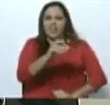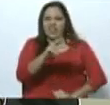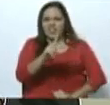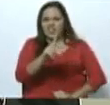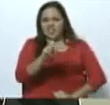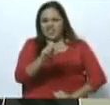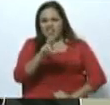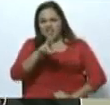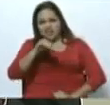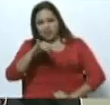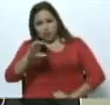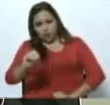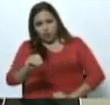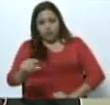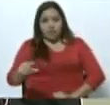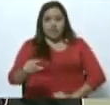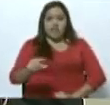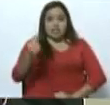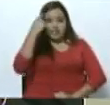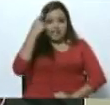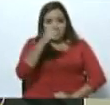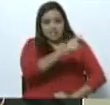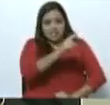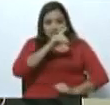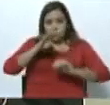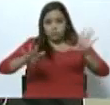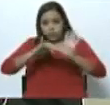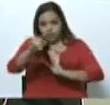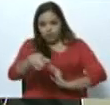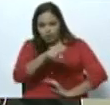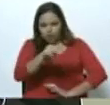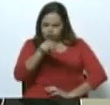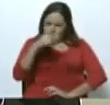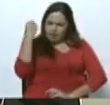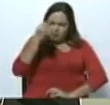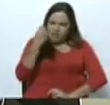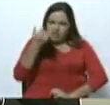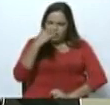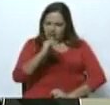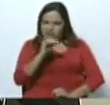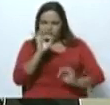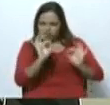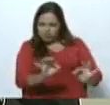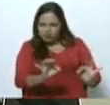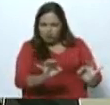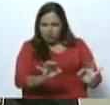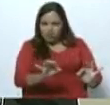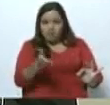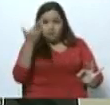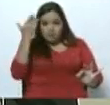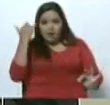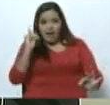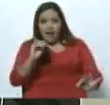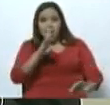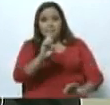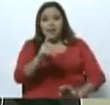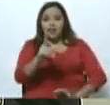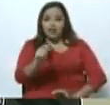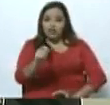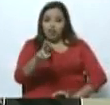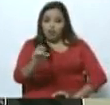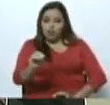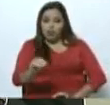19 de junio. ¿Cree usted que esto sea así? A pesar que Petro obtuvo la victoria con el 40% de los votos